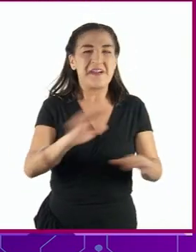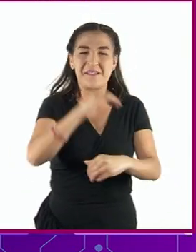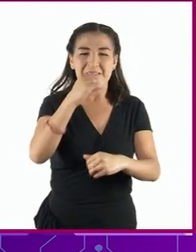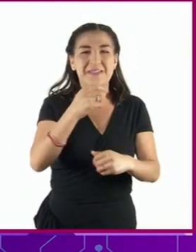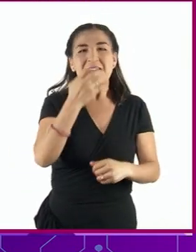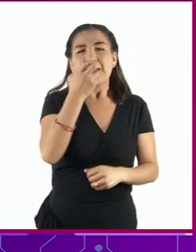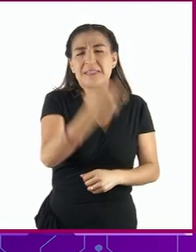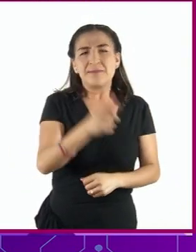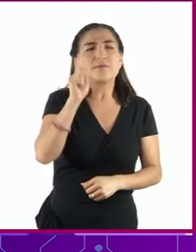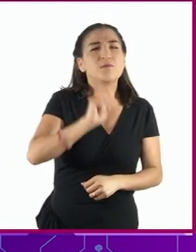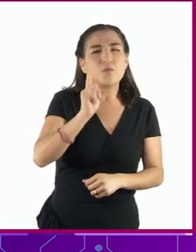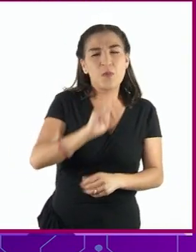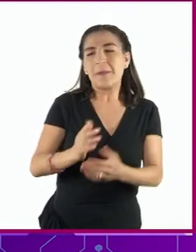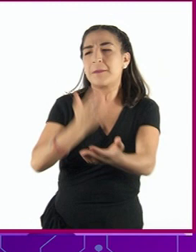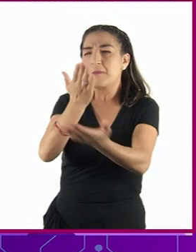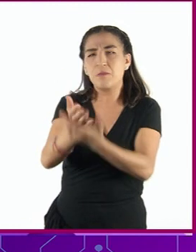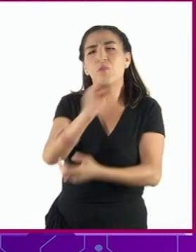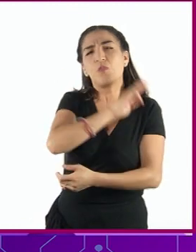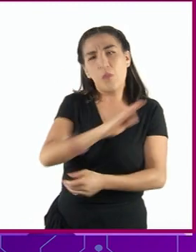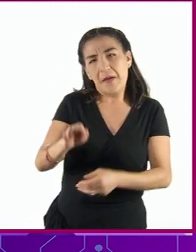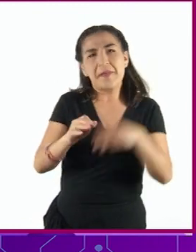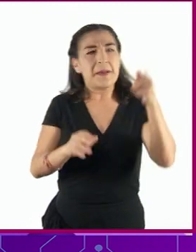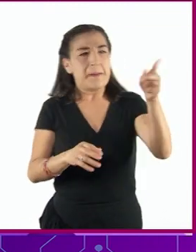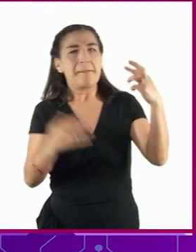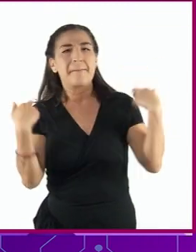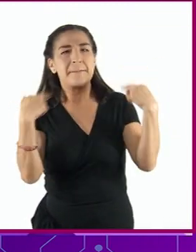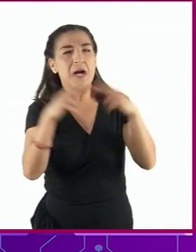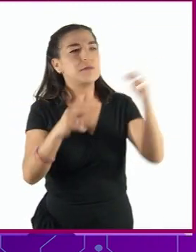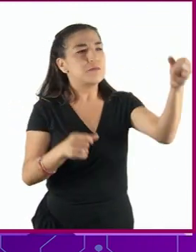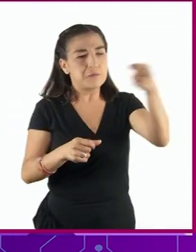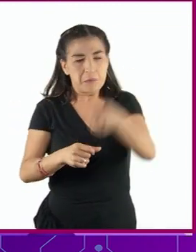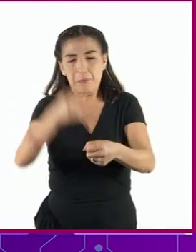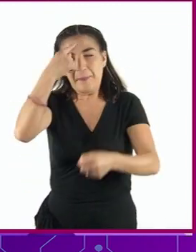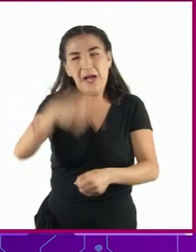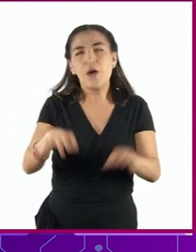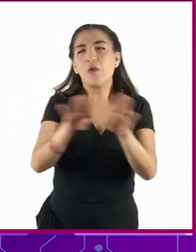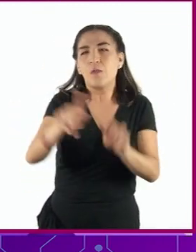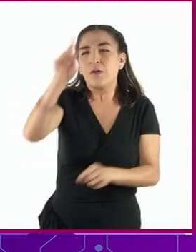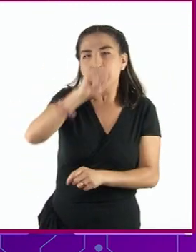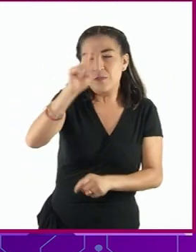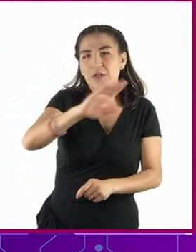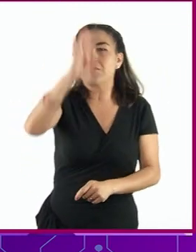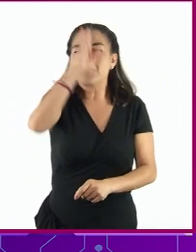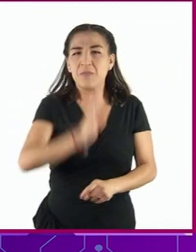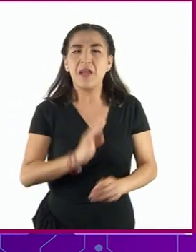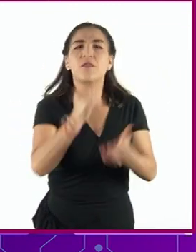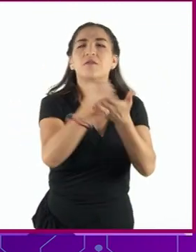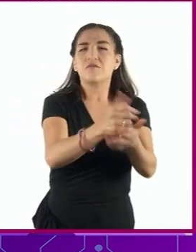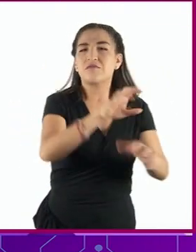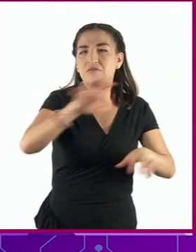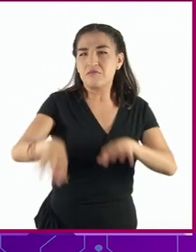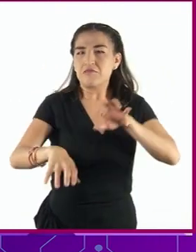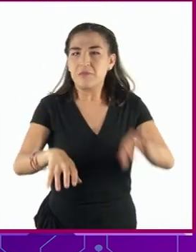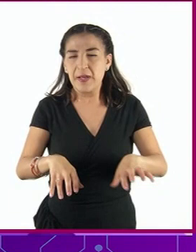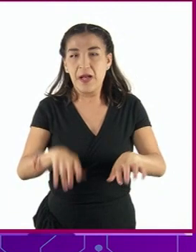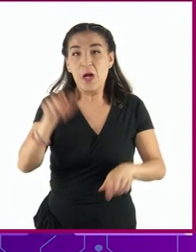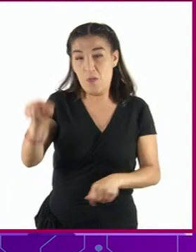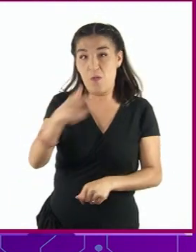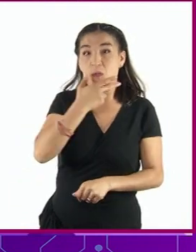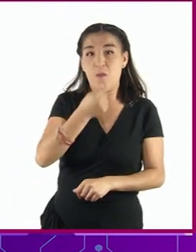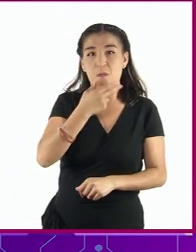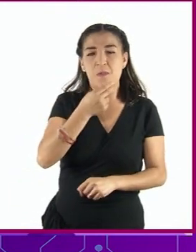Patricia le sugirió a Jorge pedir ayuda al profesor que asesoraba el club para que fuera mediador de su conflicto, y